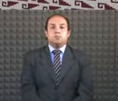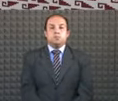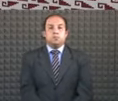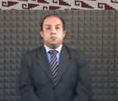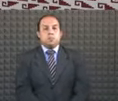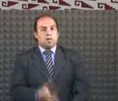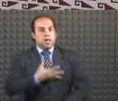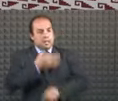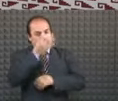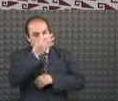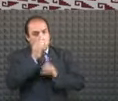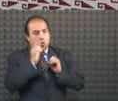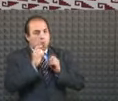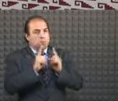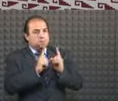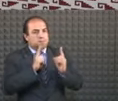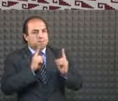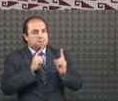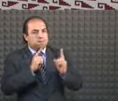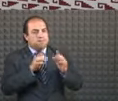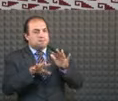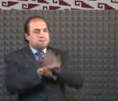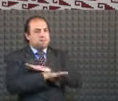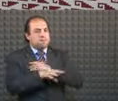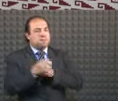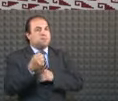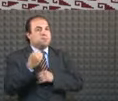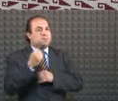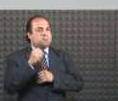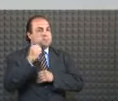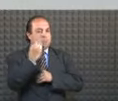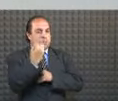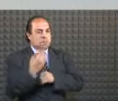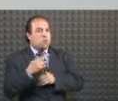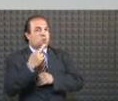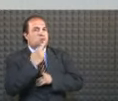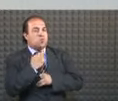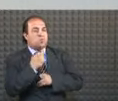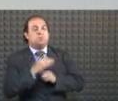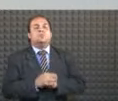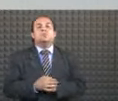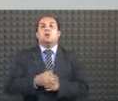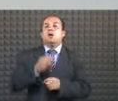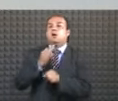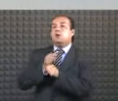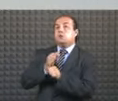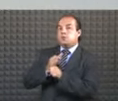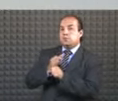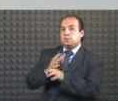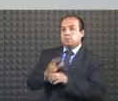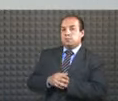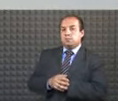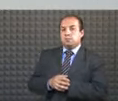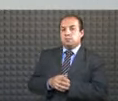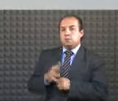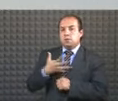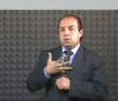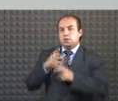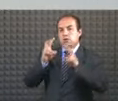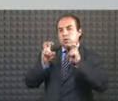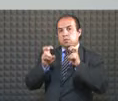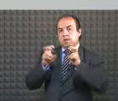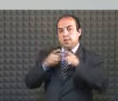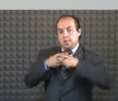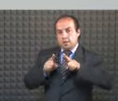¿Estamos más cerca o más lejos del semáforo rojo? Estamos en este momento pues en una situación